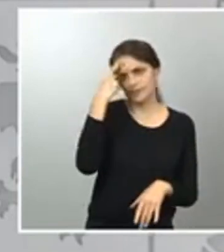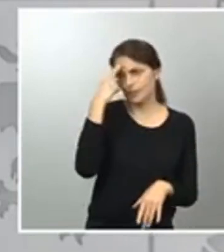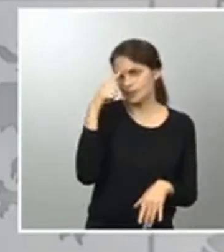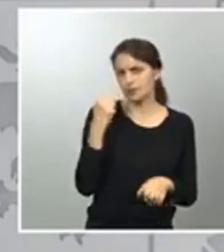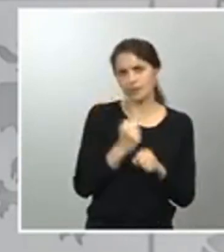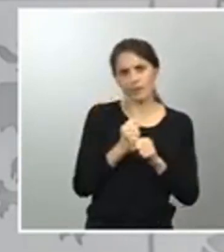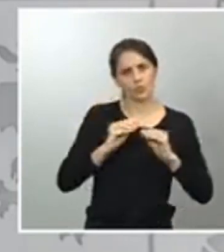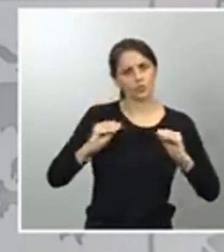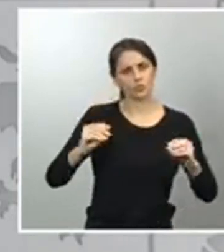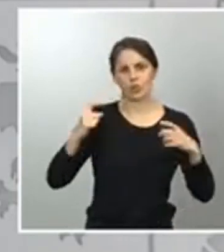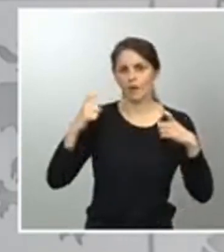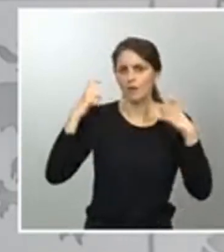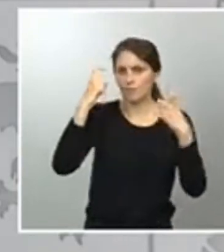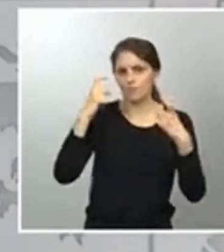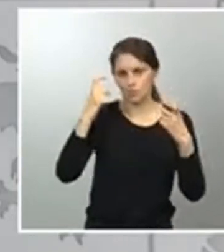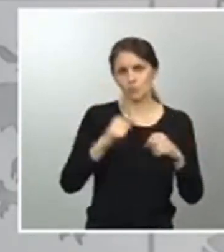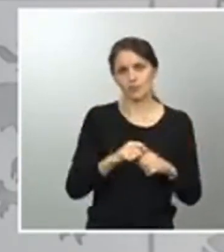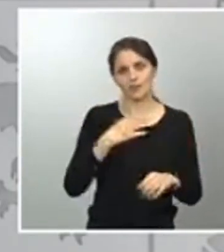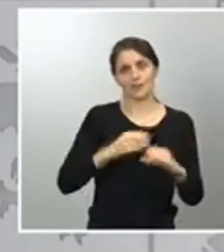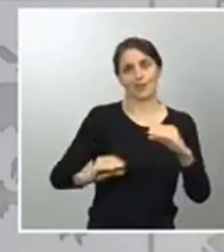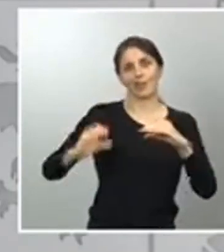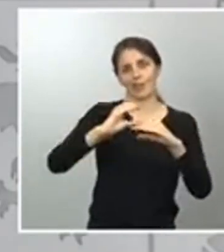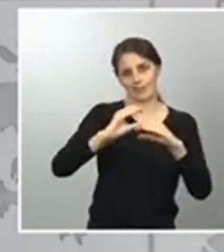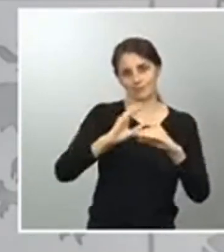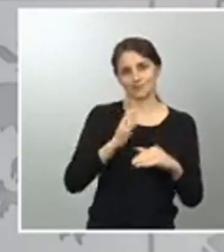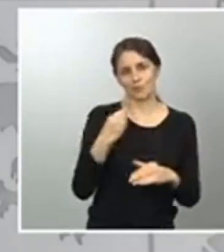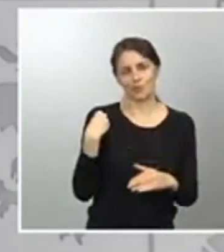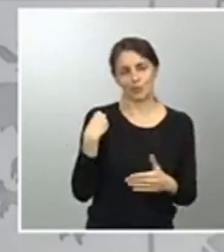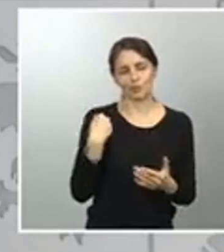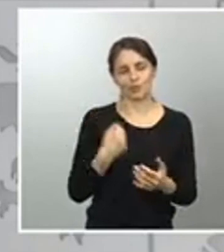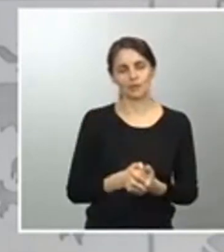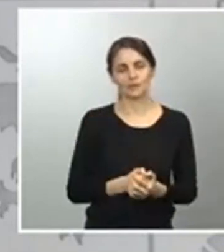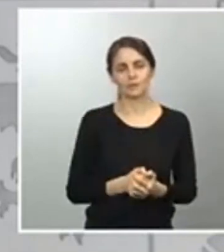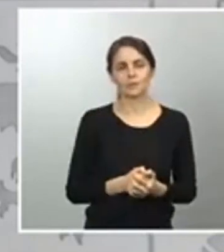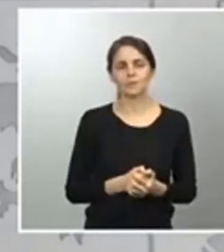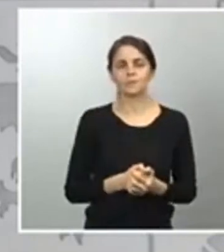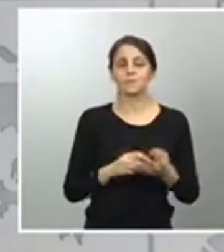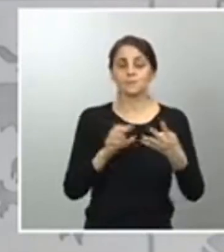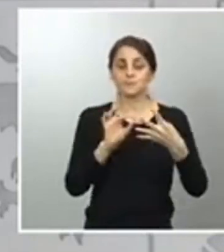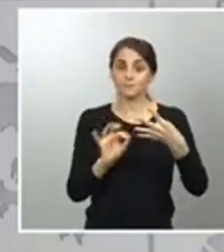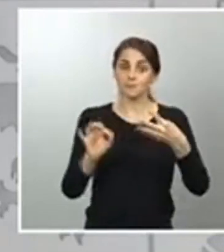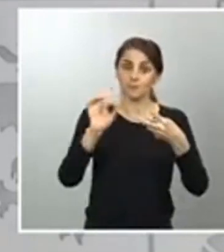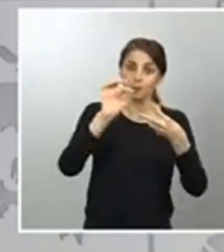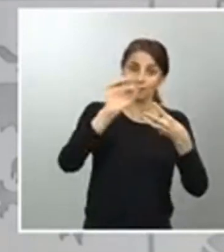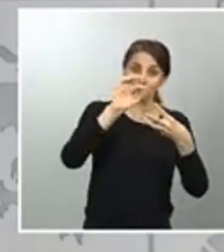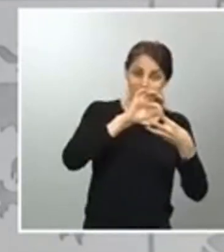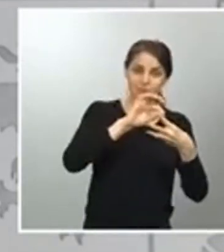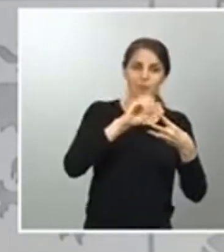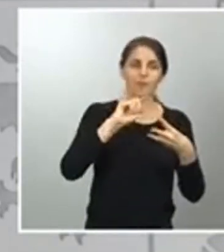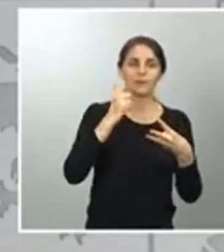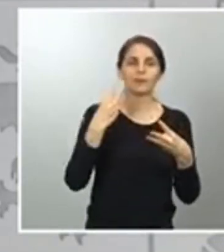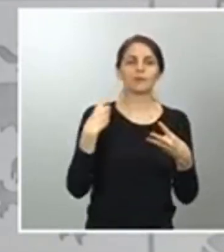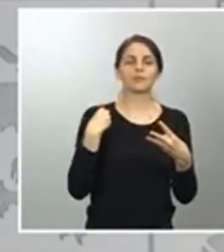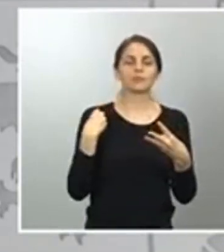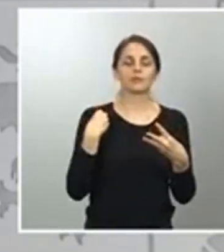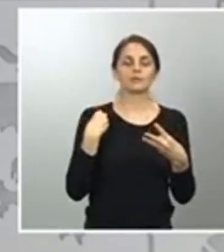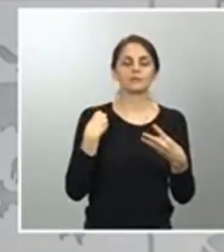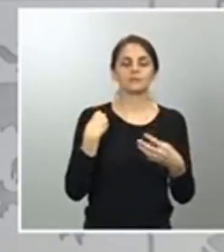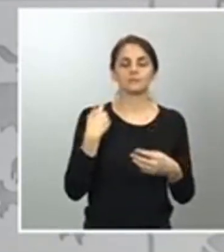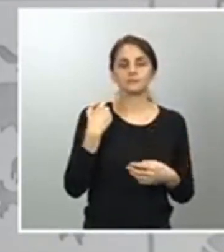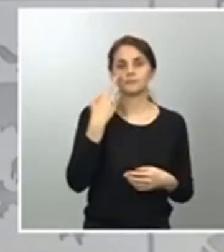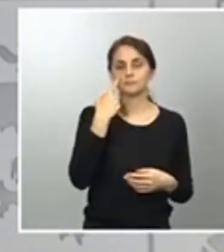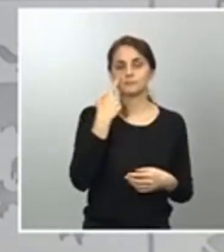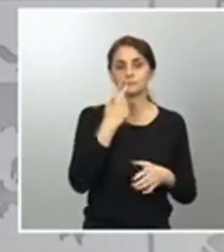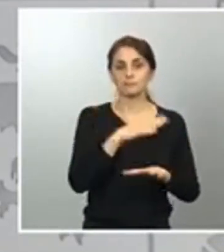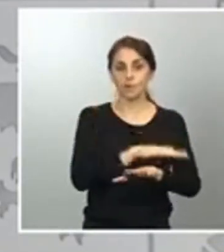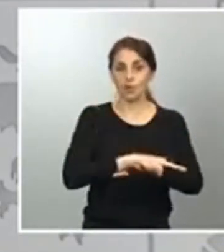esta cuestión que usted ha planteado. Y, finalmente, vinculando esto con la primera de sus preguntas, este es un Gobierno que desde el principio de la pandemia ha dicho algo bien